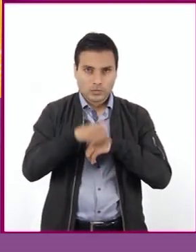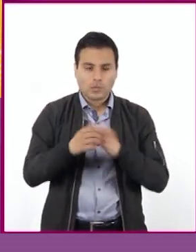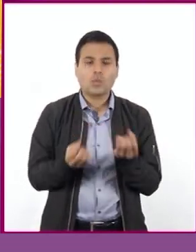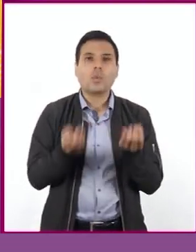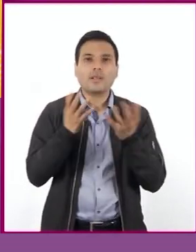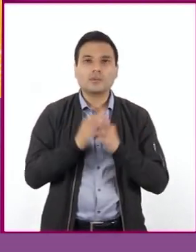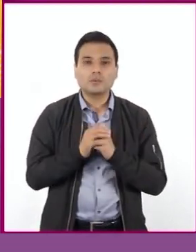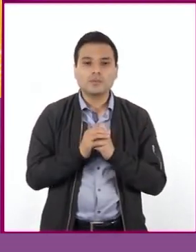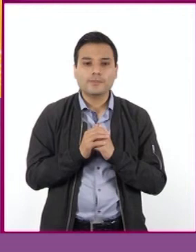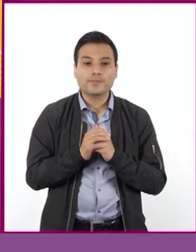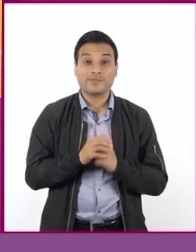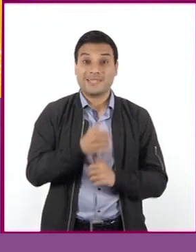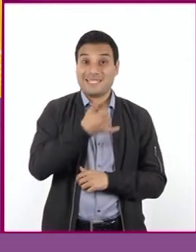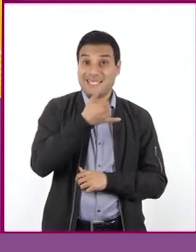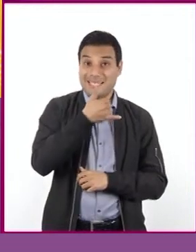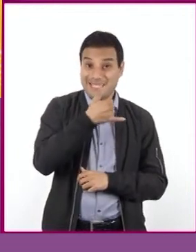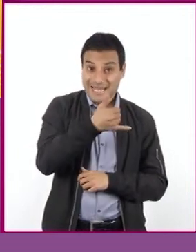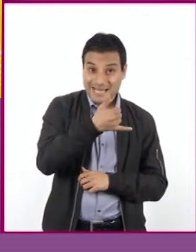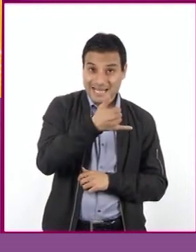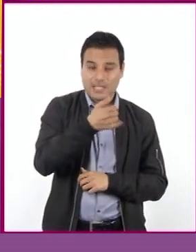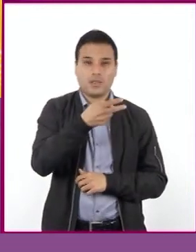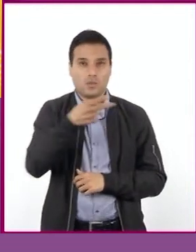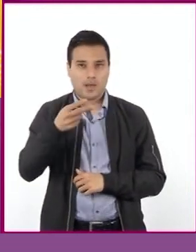es igual a 3.